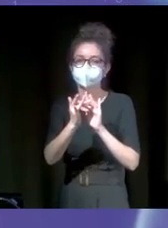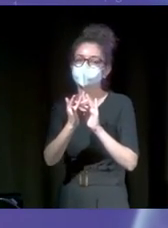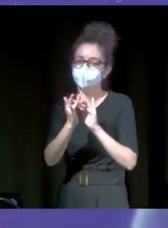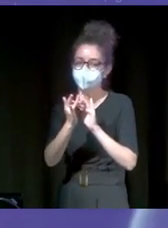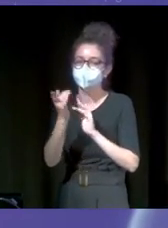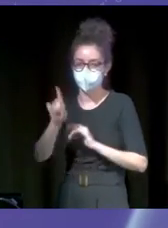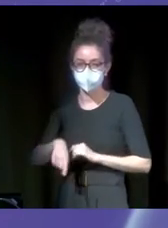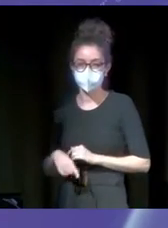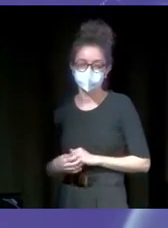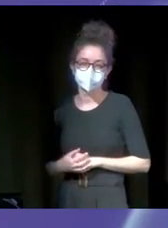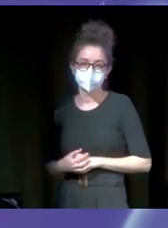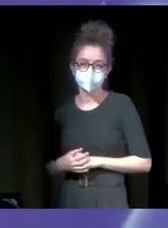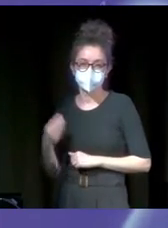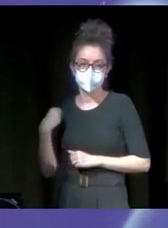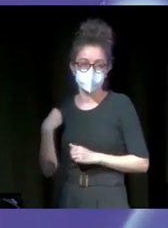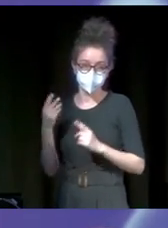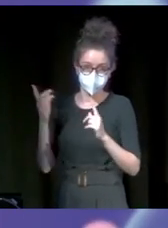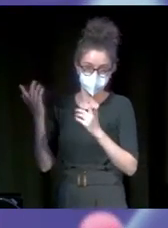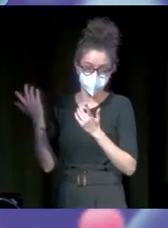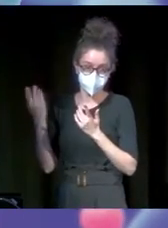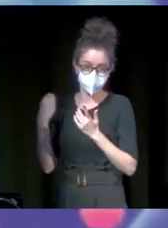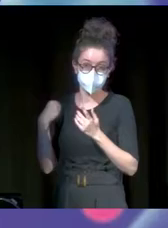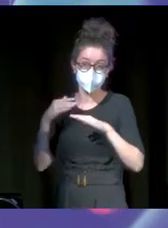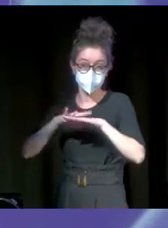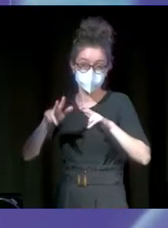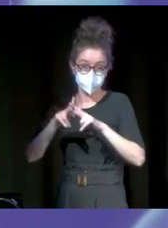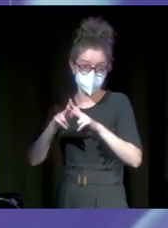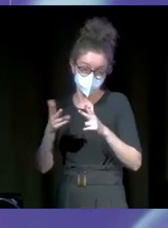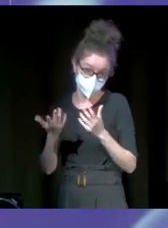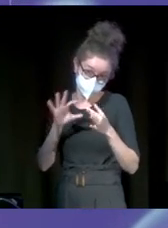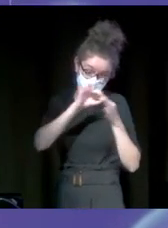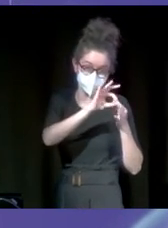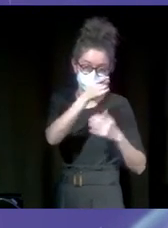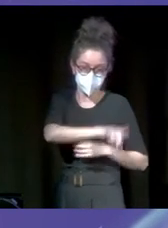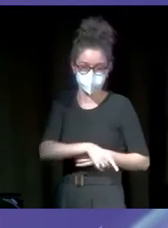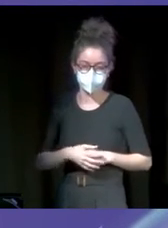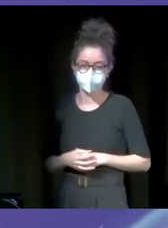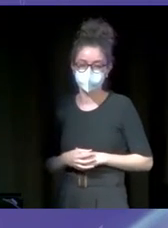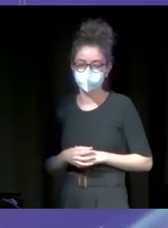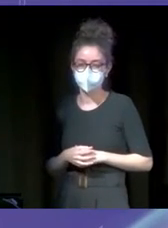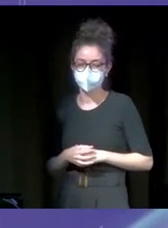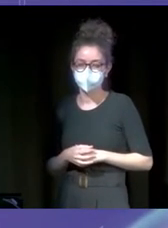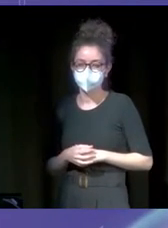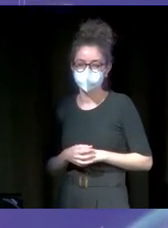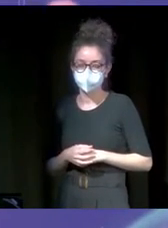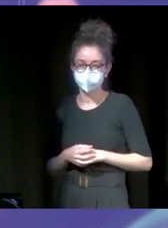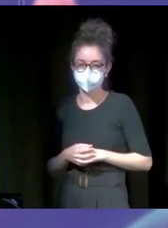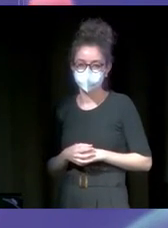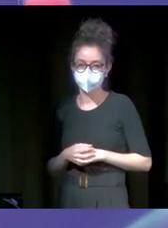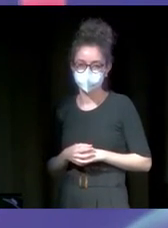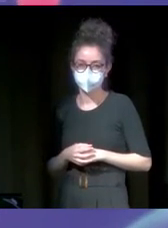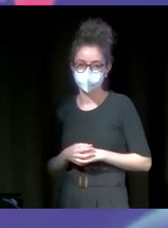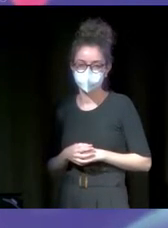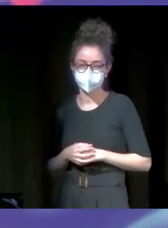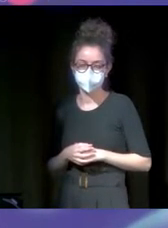aparece en algunas de las pantallas de nuestras redes sociales una tendencia que abarca todos nuestros